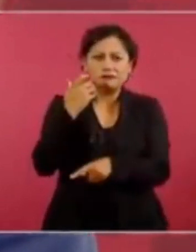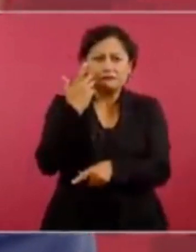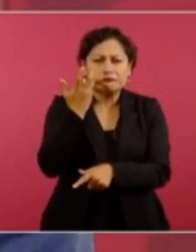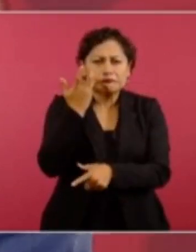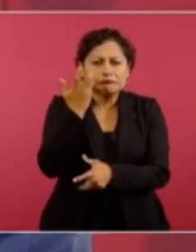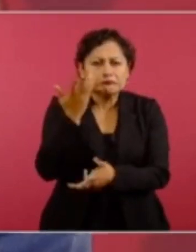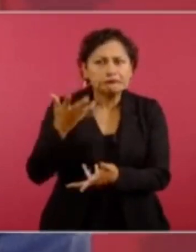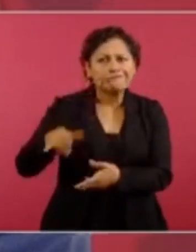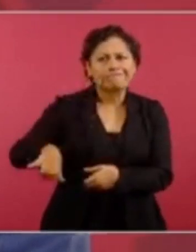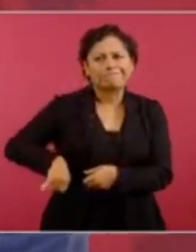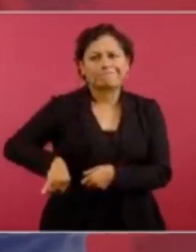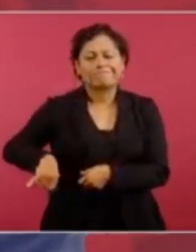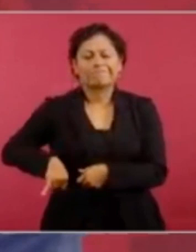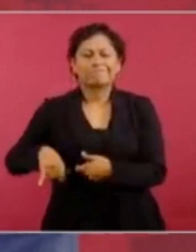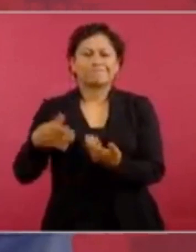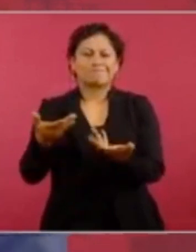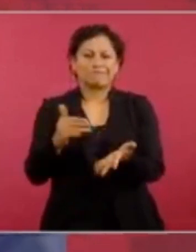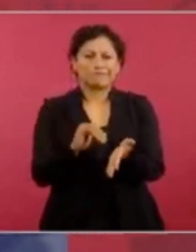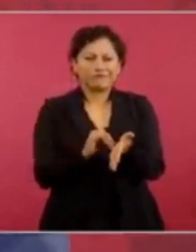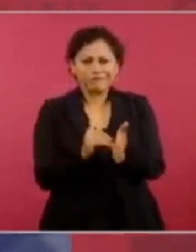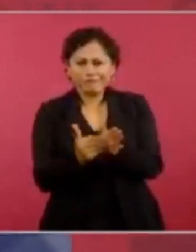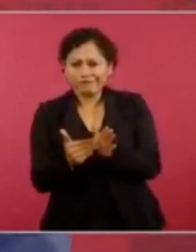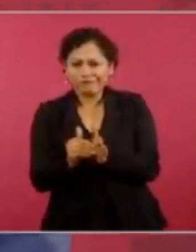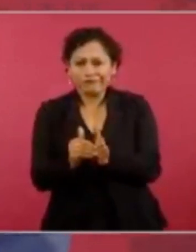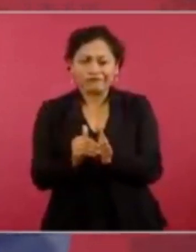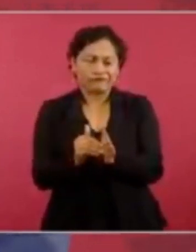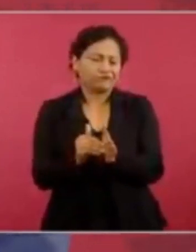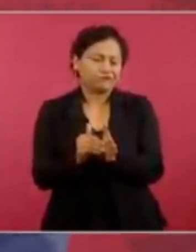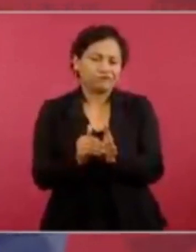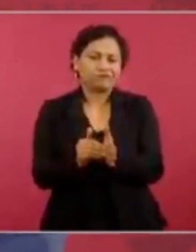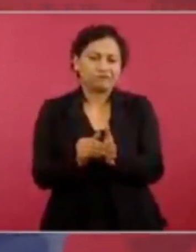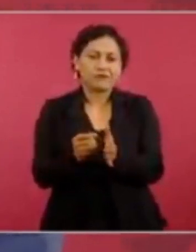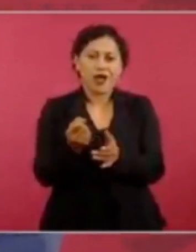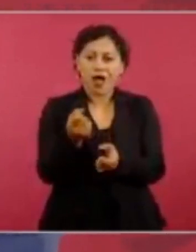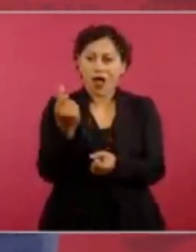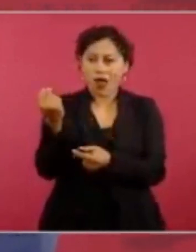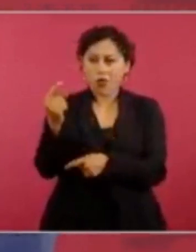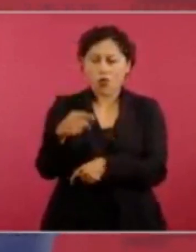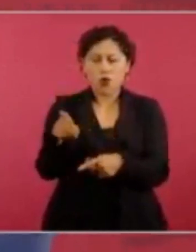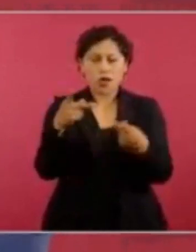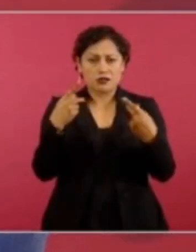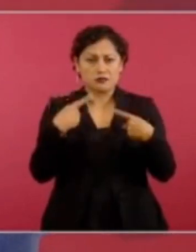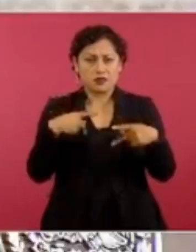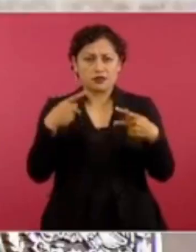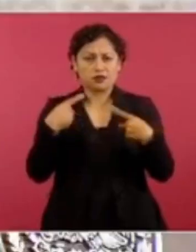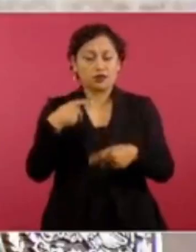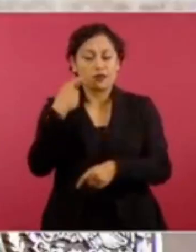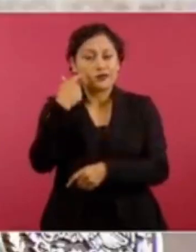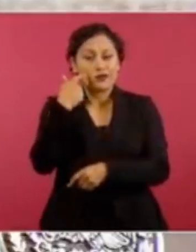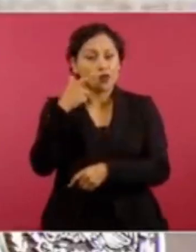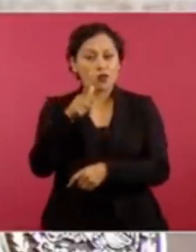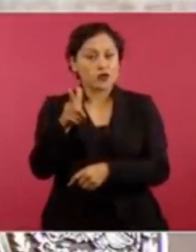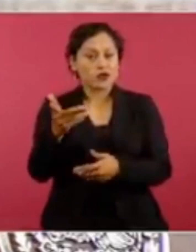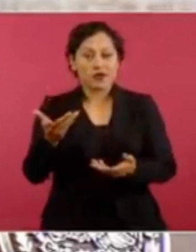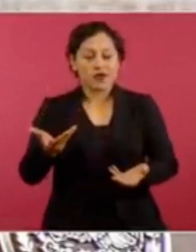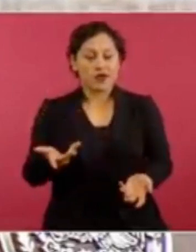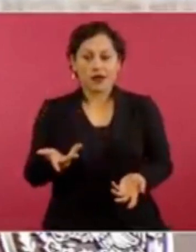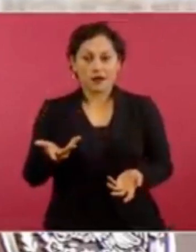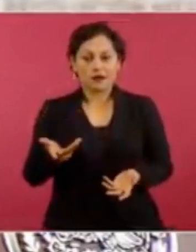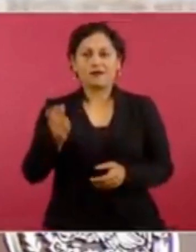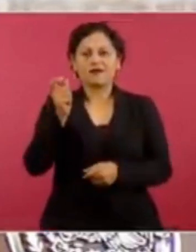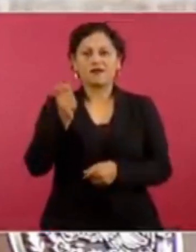hay Quienes no quieren que se conozca lo que